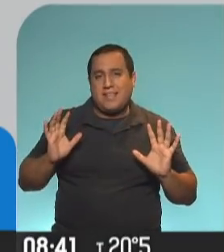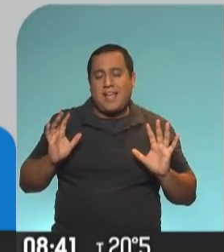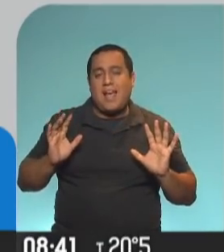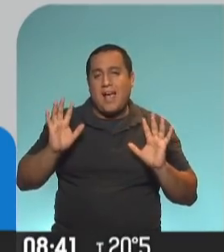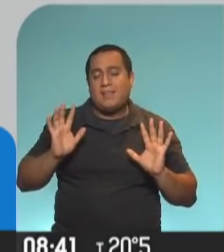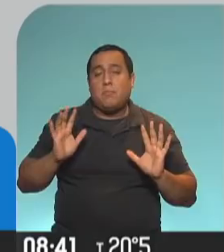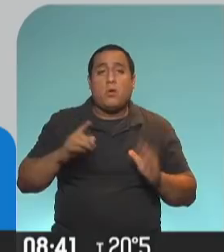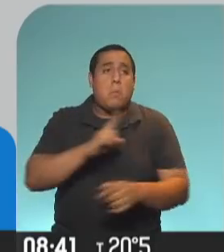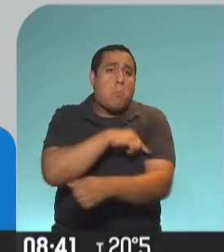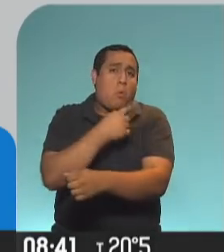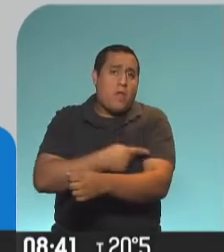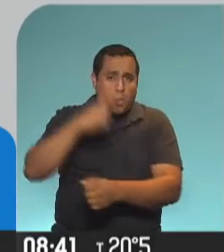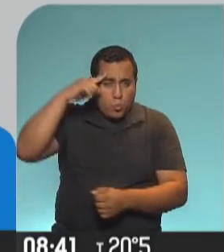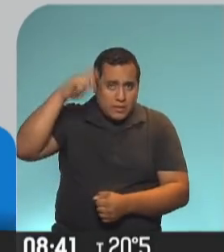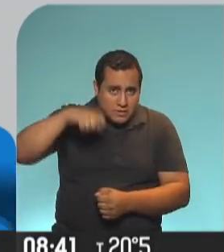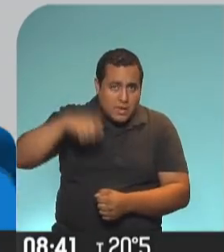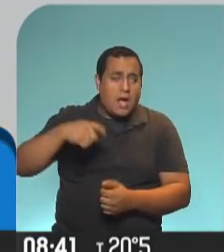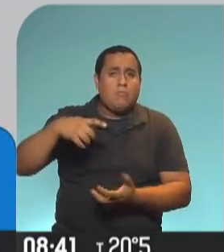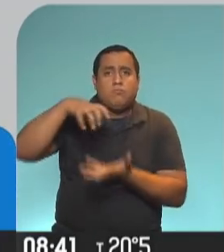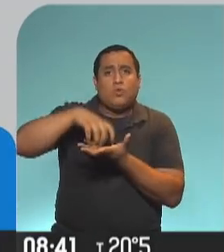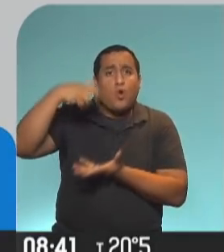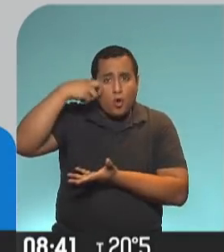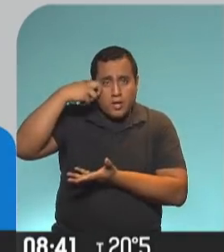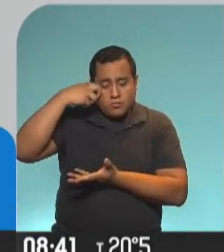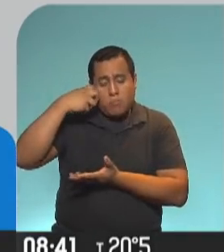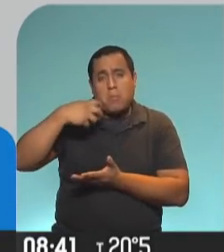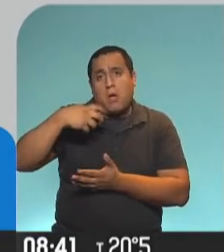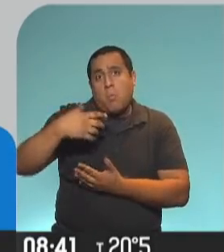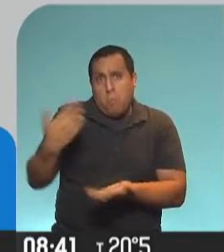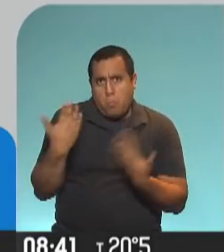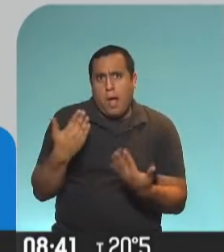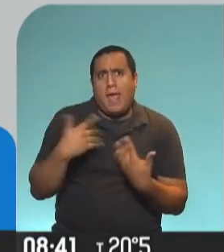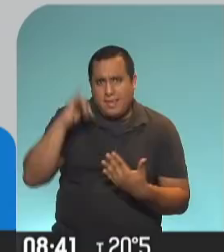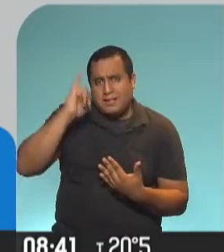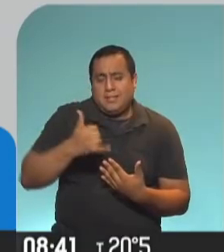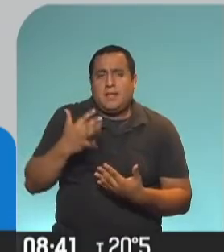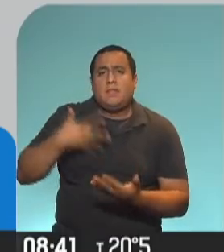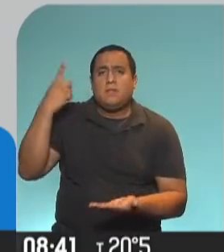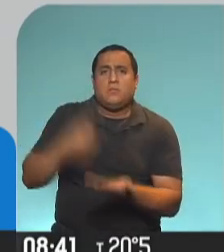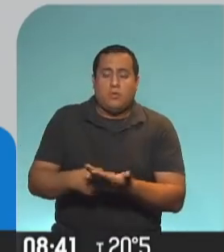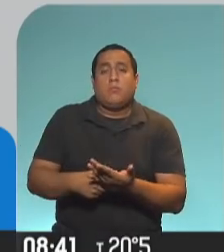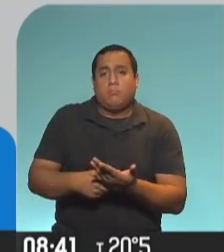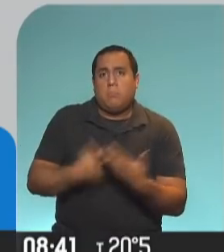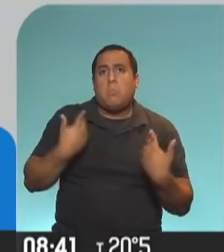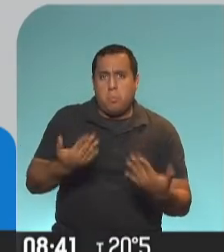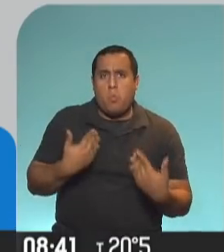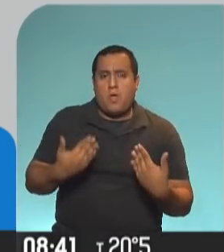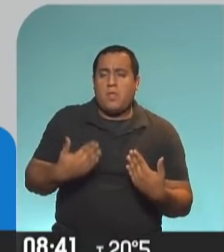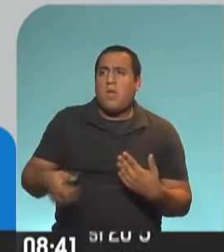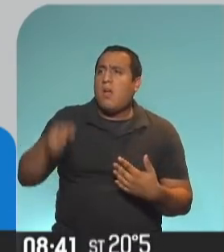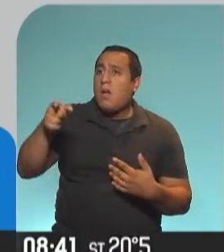Poder Judicial, el Congreso, tienen atribuciones, digamos, para discutir el poder